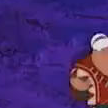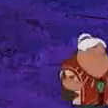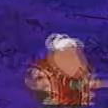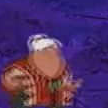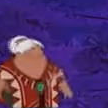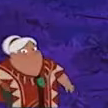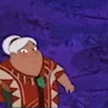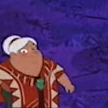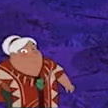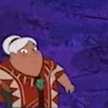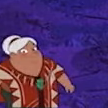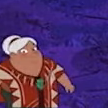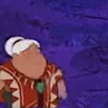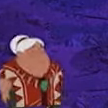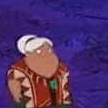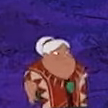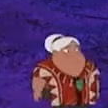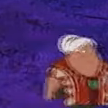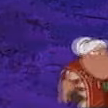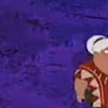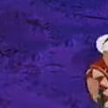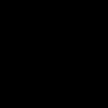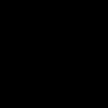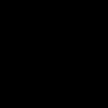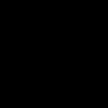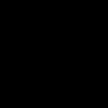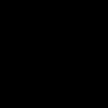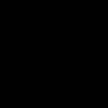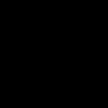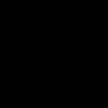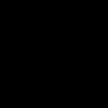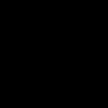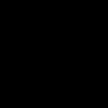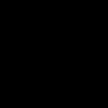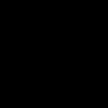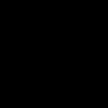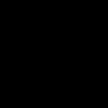Véalas en 13, Costa Rica Televisión.